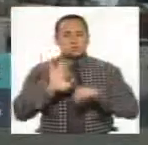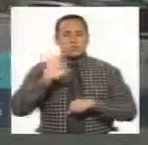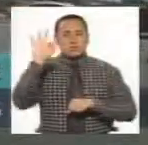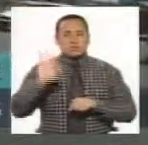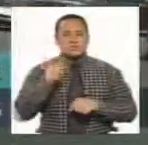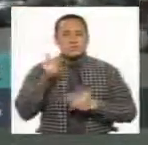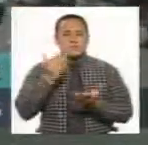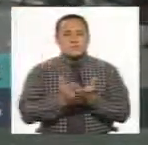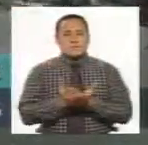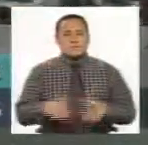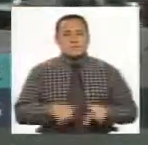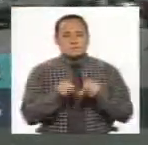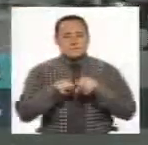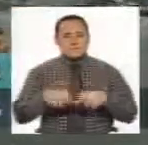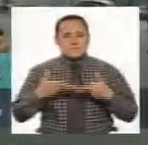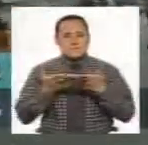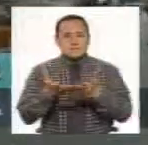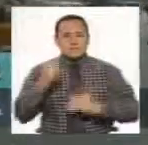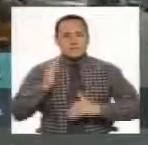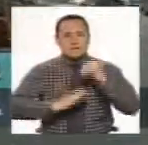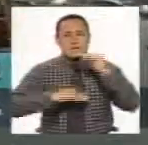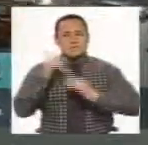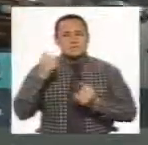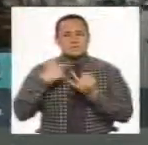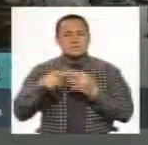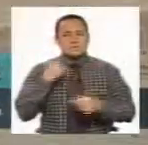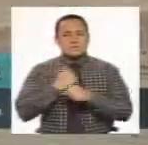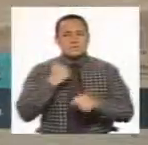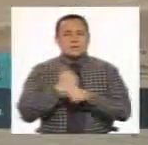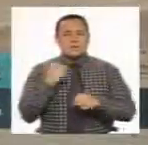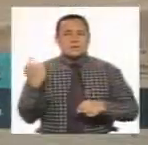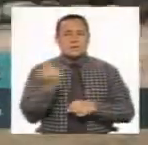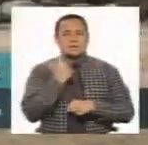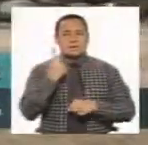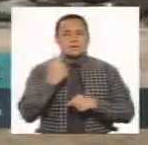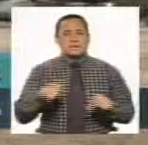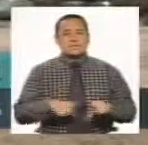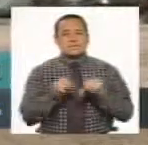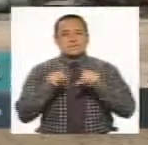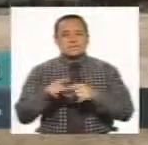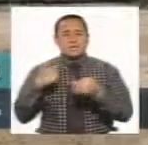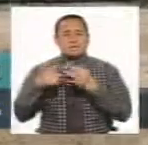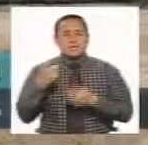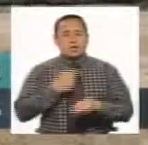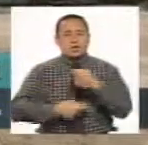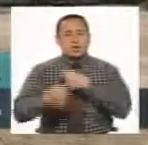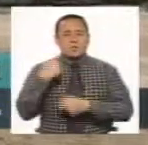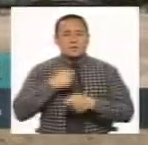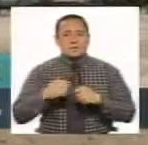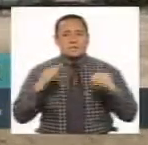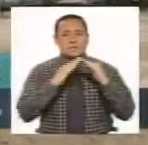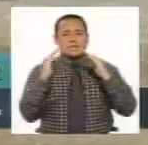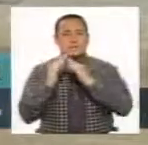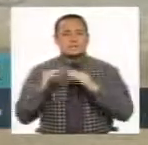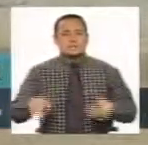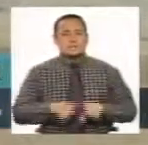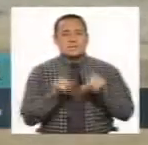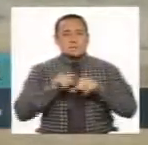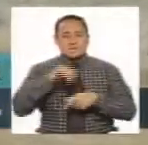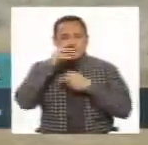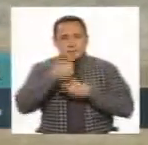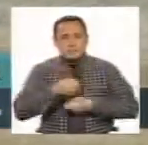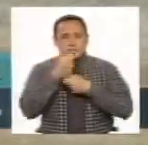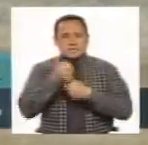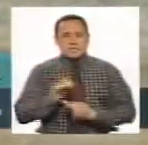26.48% en abril, impulsado por la construcción de obras viales y públicas, centros comerciales y viviendas. La minería